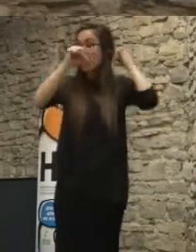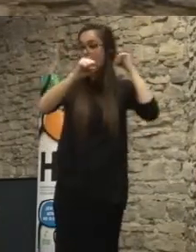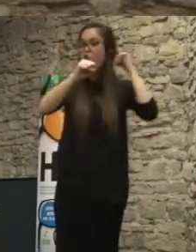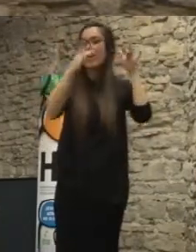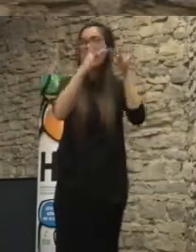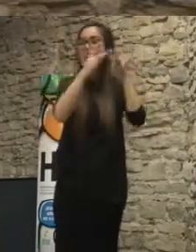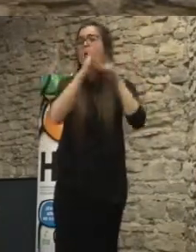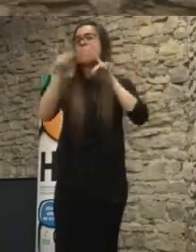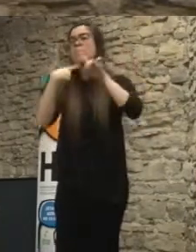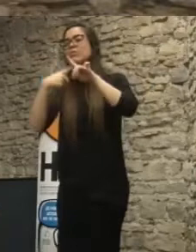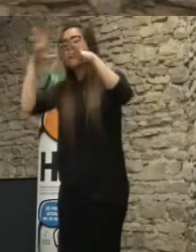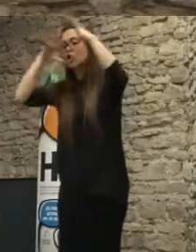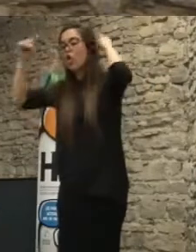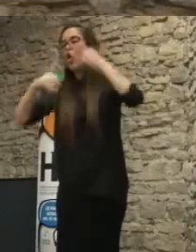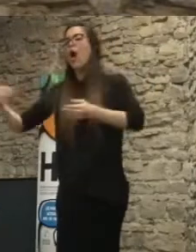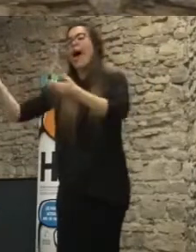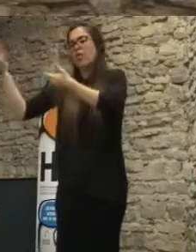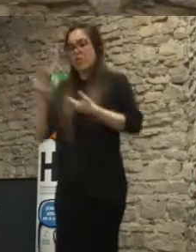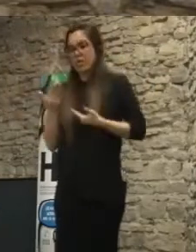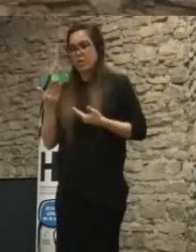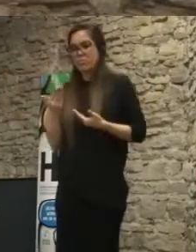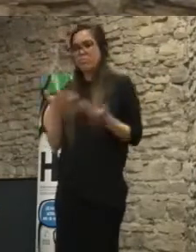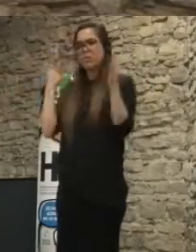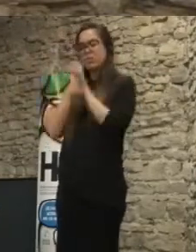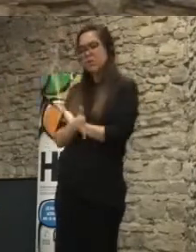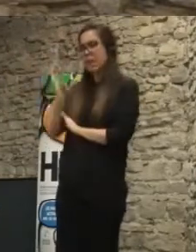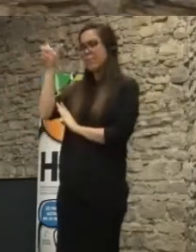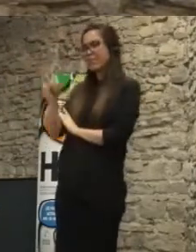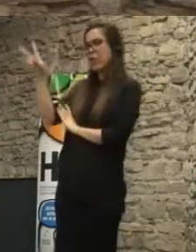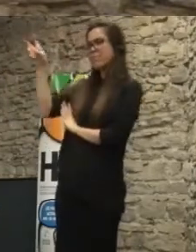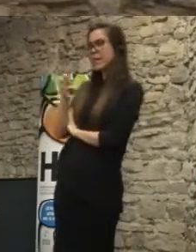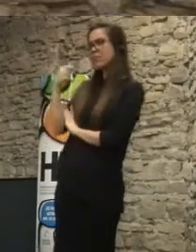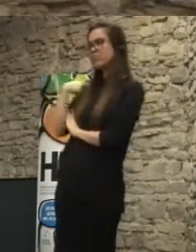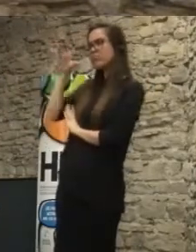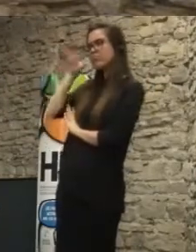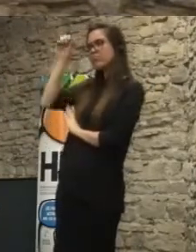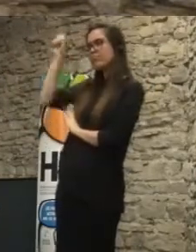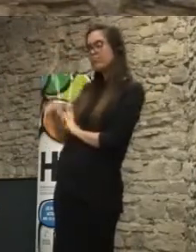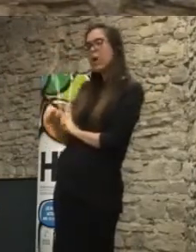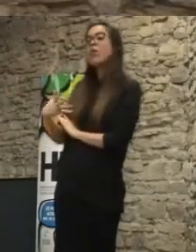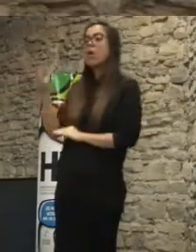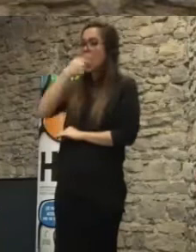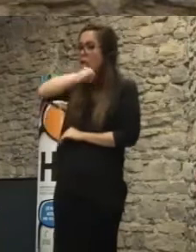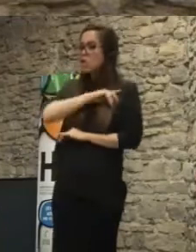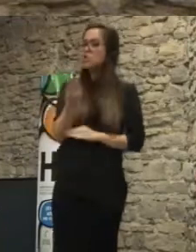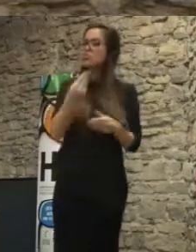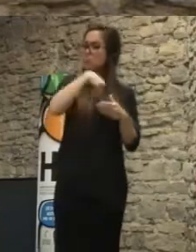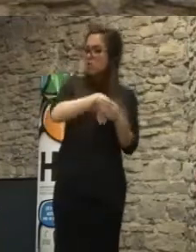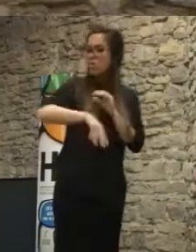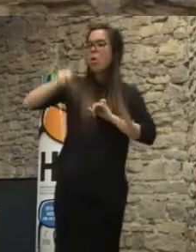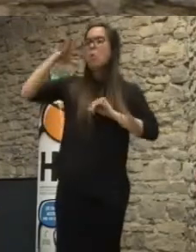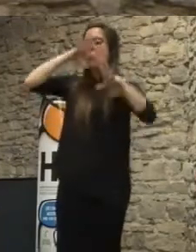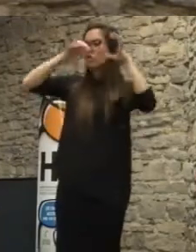¿no? Es decir, cómo la persona que viene no se sienta ahí a escucharme, sino que hay un protocolo de acogida a la gente nueva,